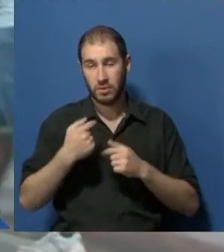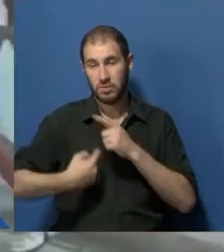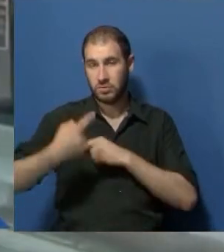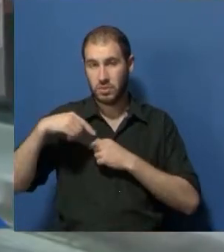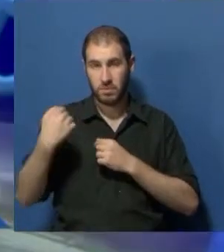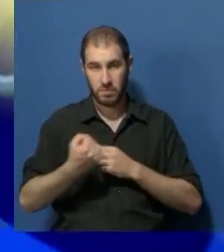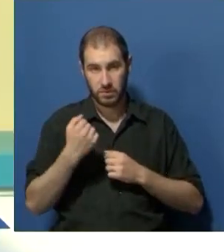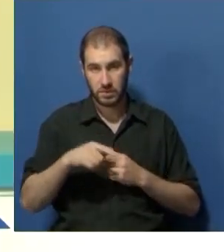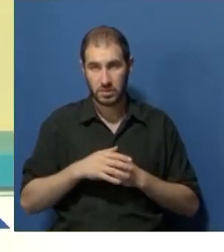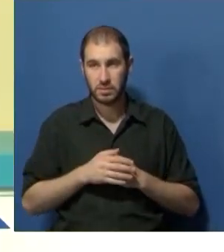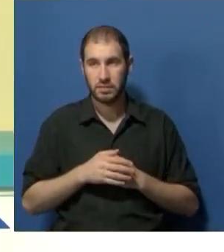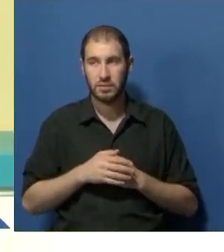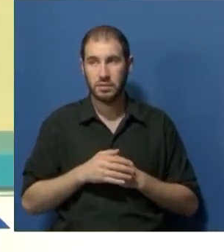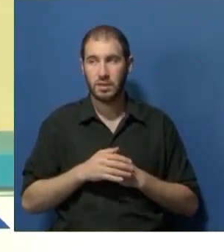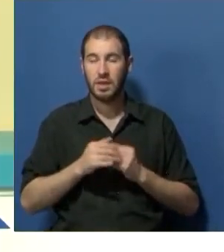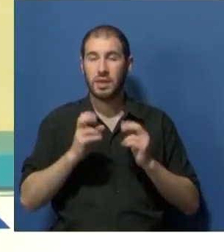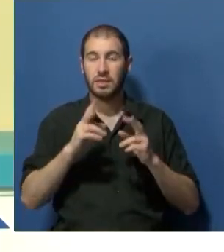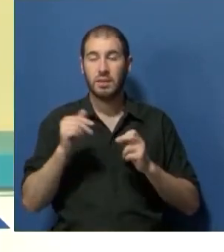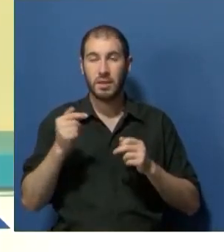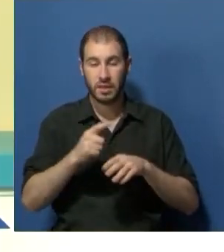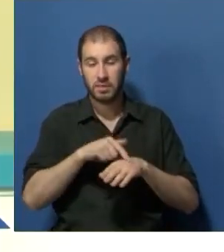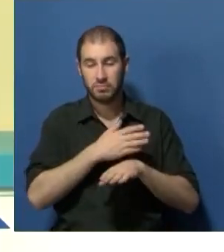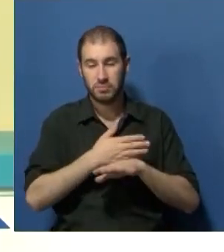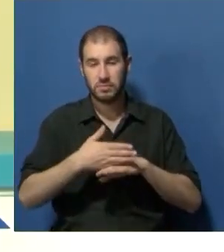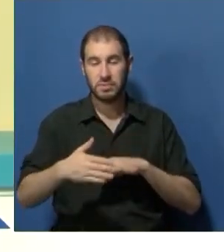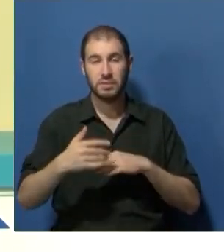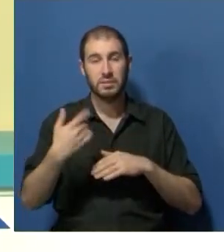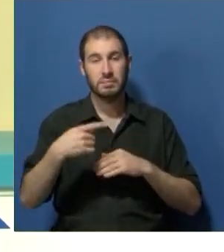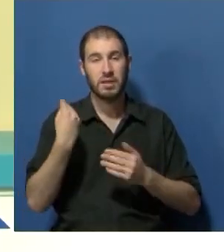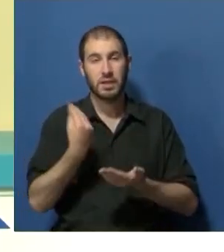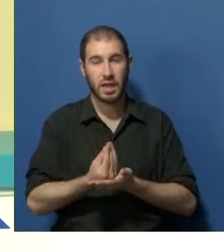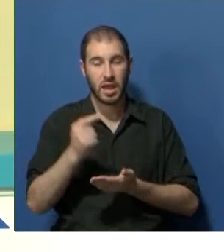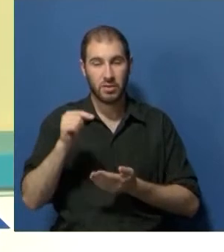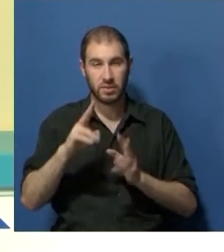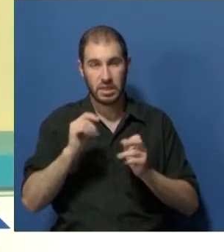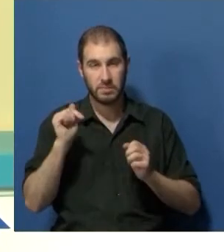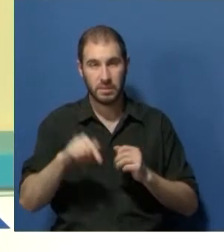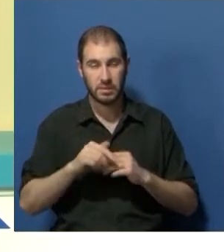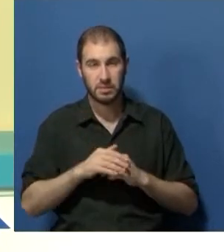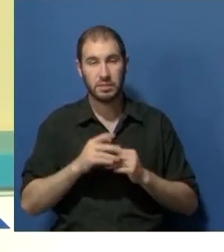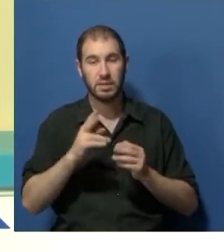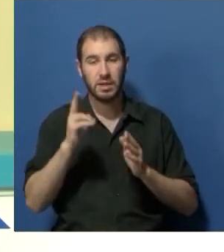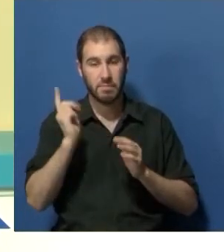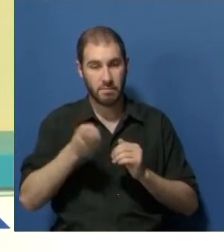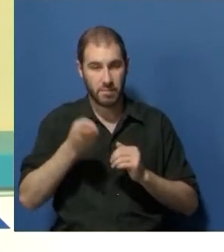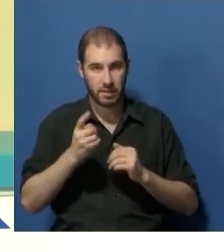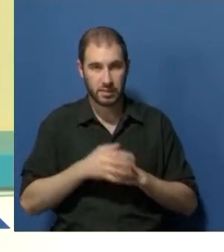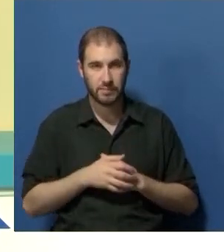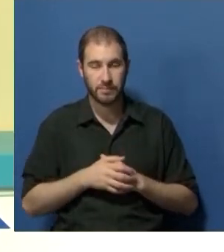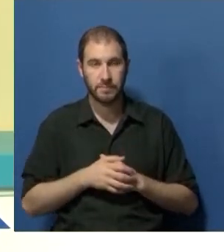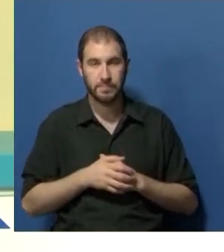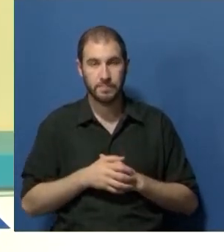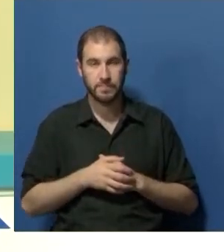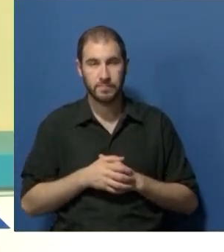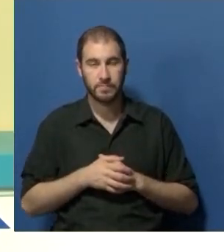en ese sentido. El tema es la continuidad y la perpetuidad en el poder, digamos, en ese sentido, digamos, del régimen. Bueno, es